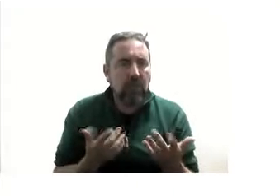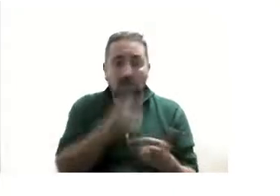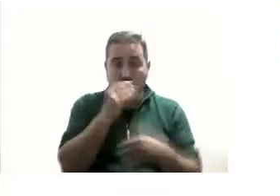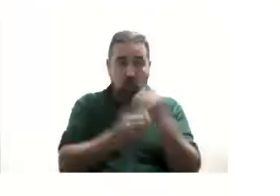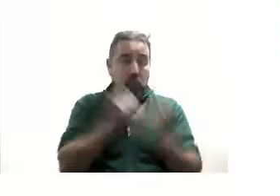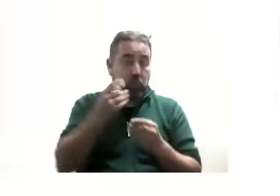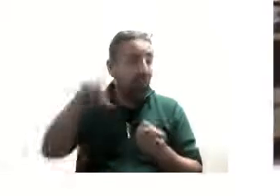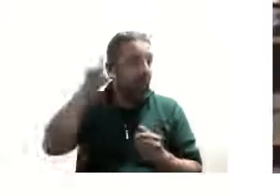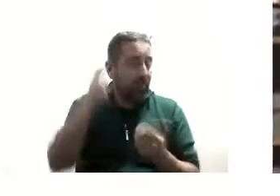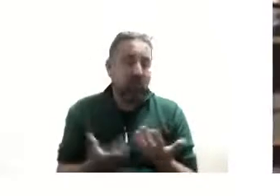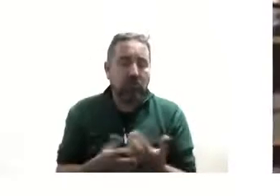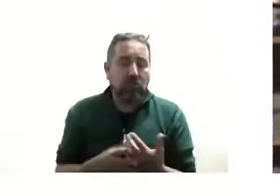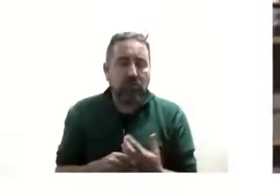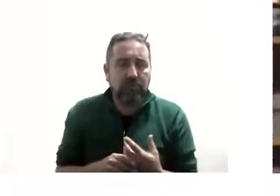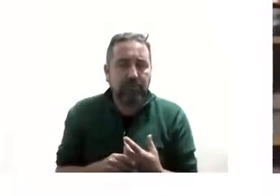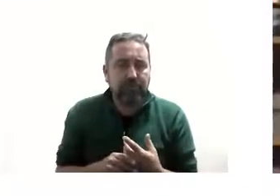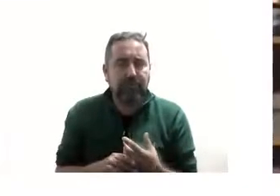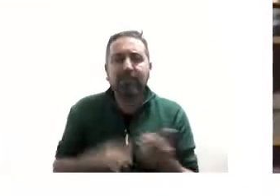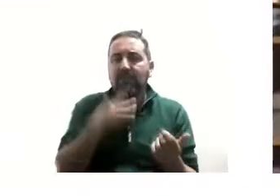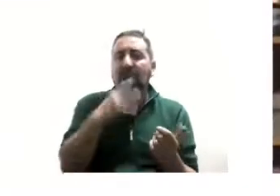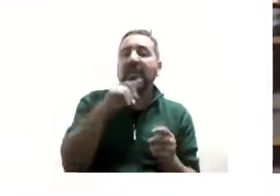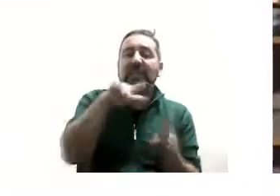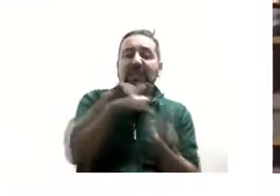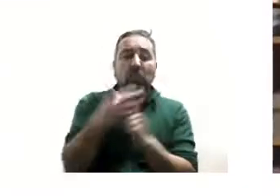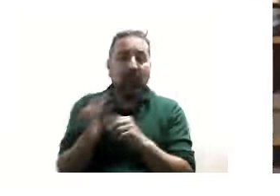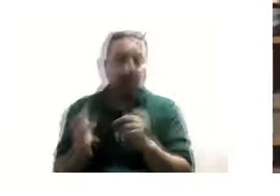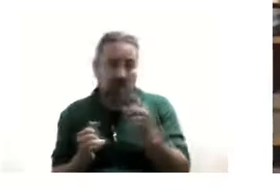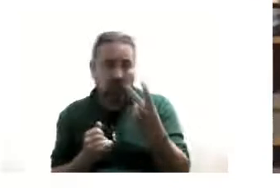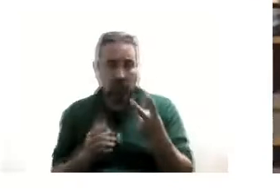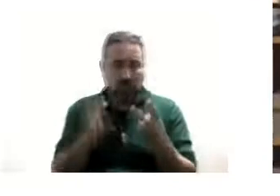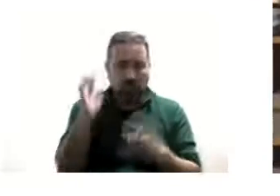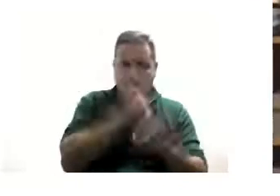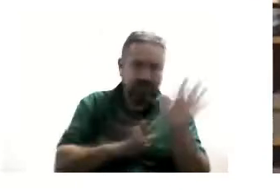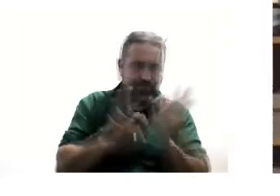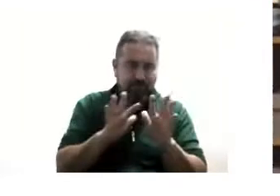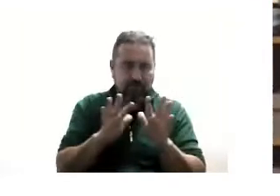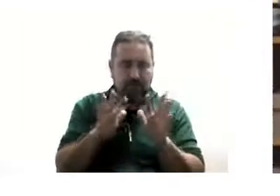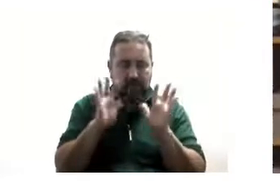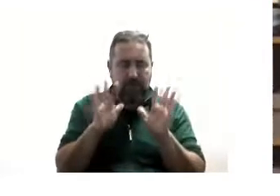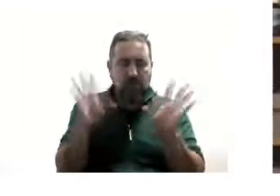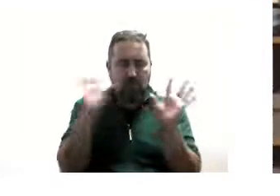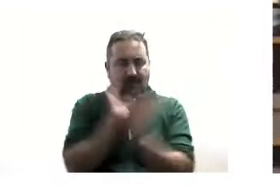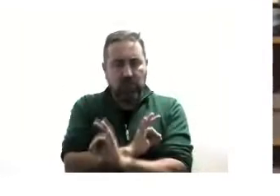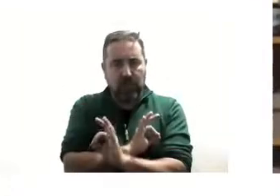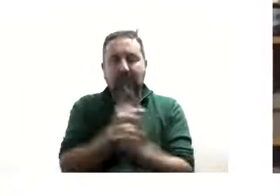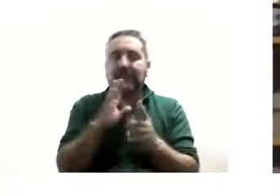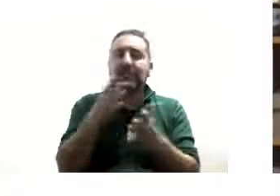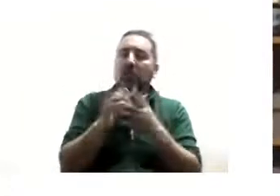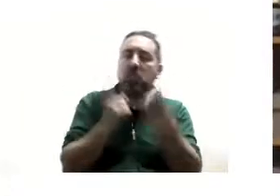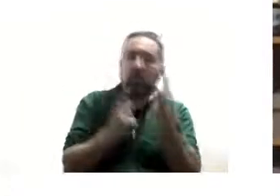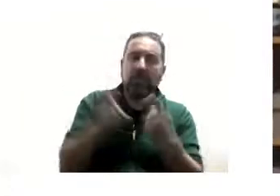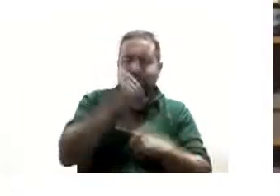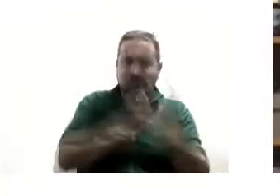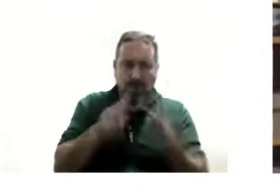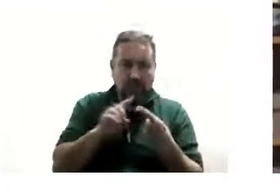de audífonos. Hay dos situaciones totalmente distintas que a veces se confunden. Uno es cuando hay problemas con el